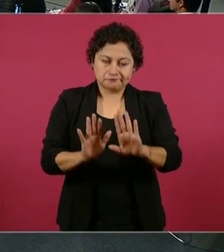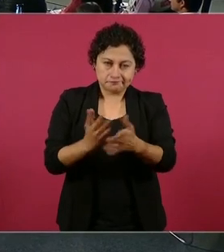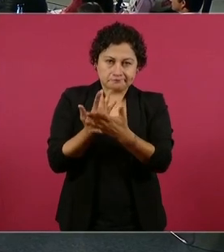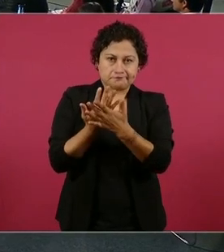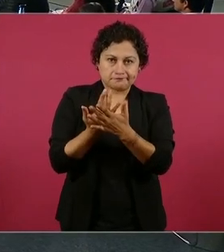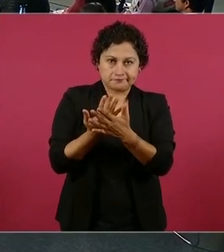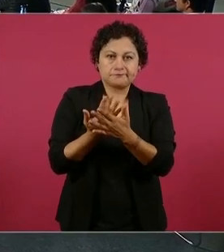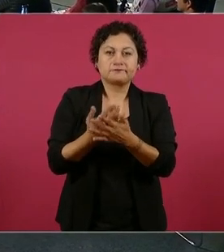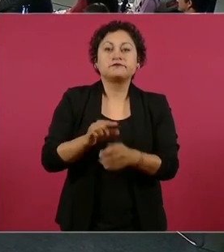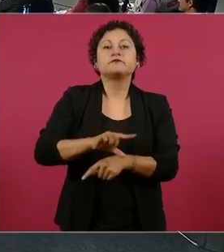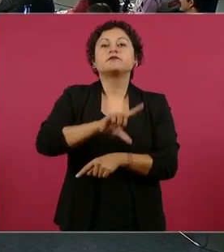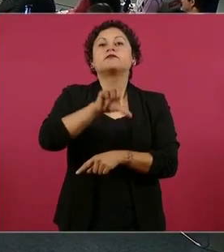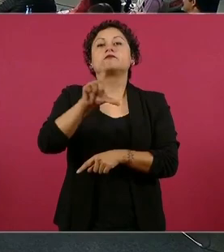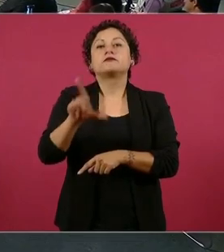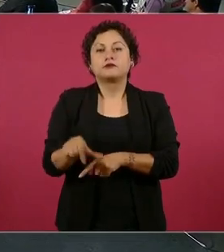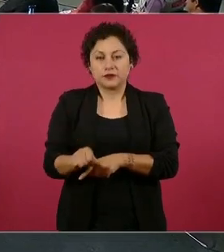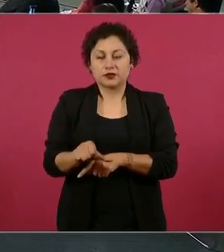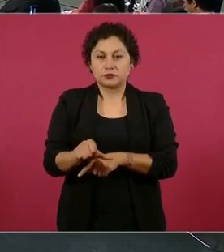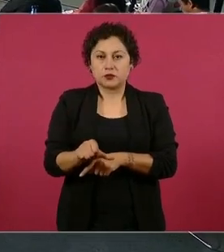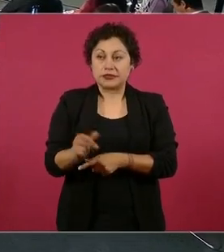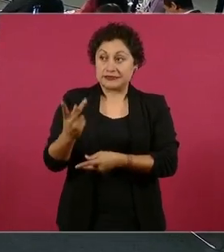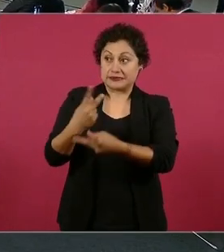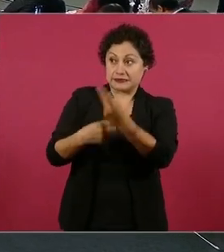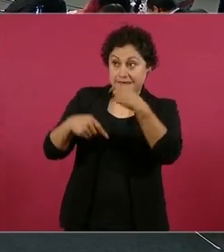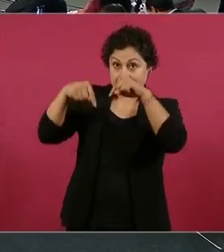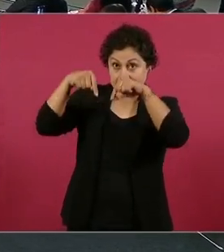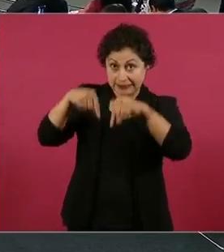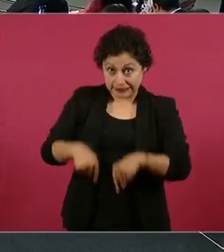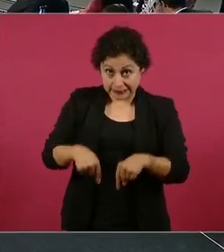y se les entrega a todos. Claro,